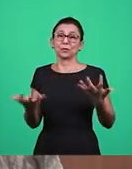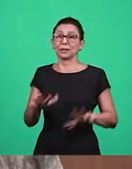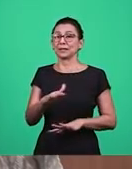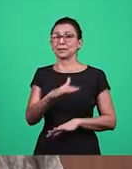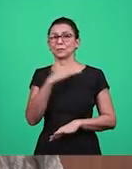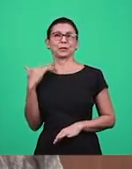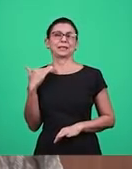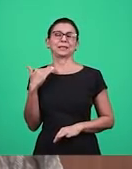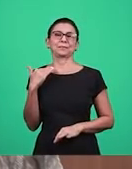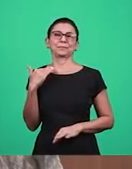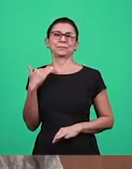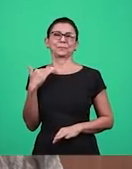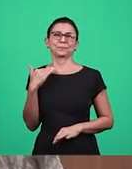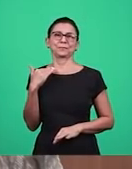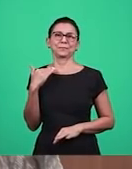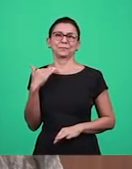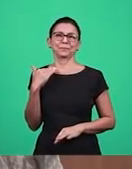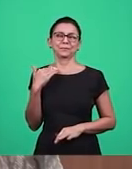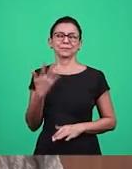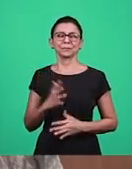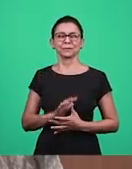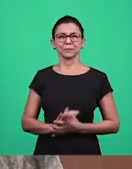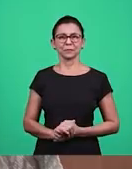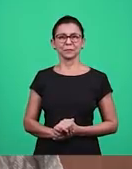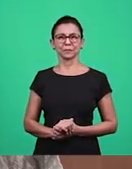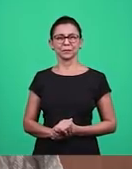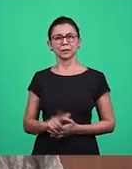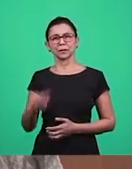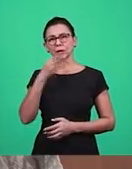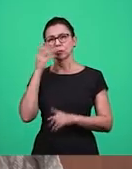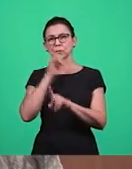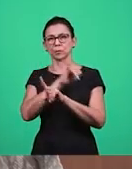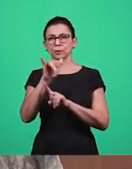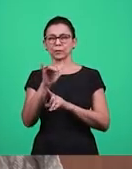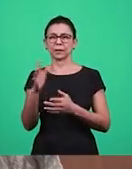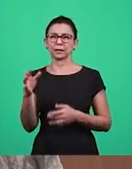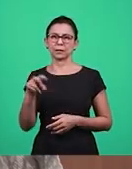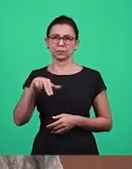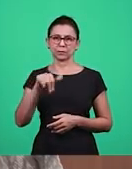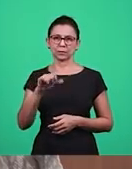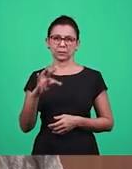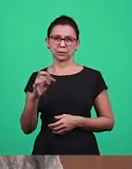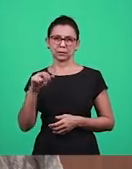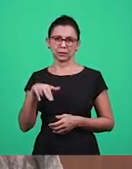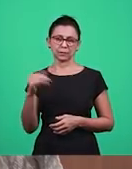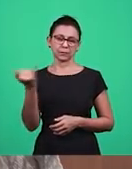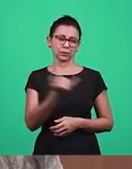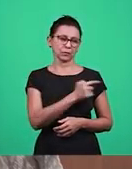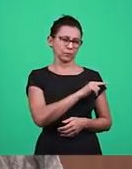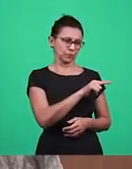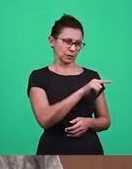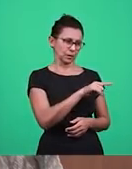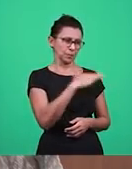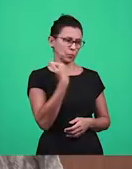mí. Entonces la palabra del profeta fue tú no vas a morir, porque el